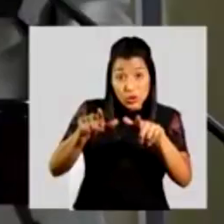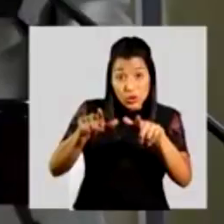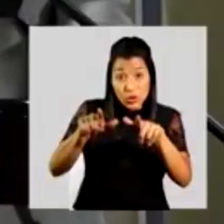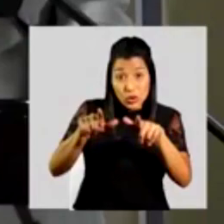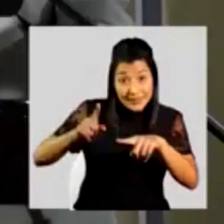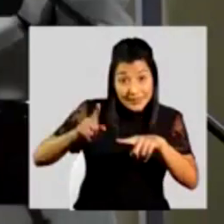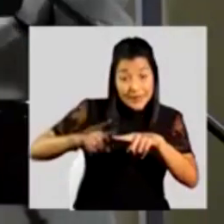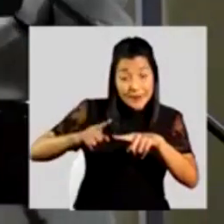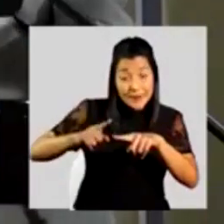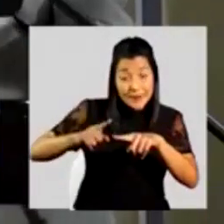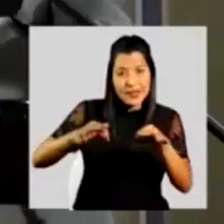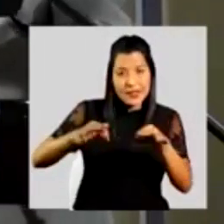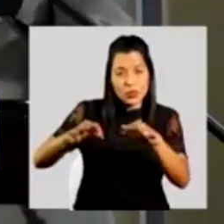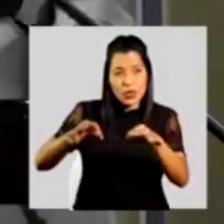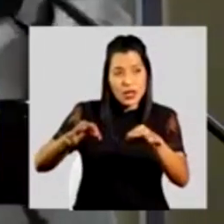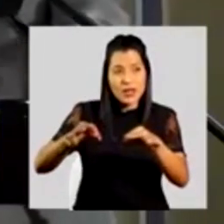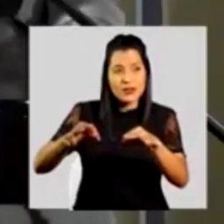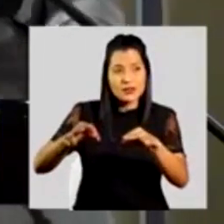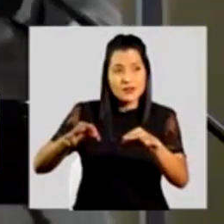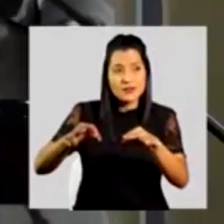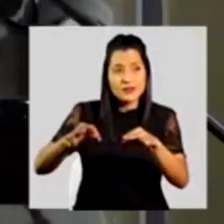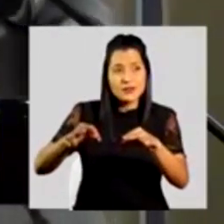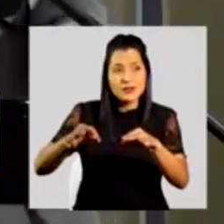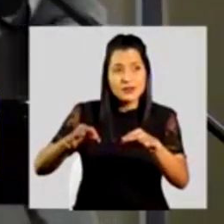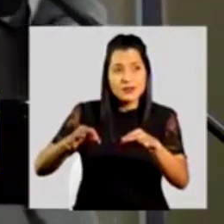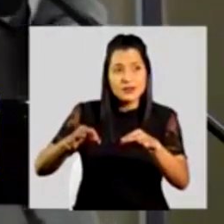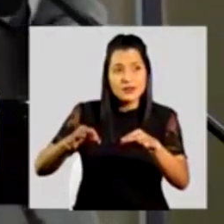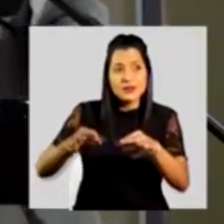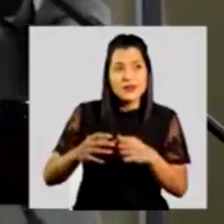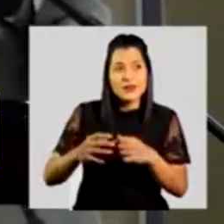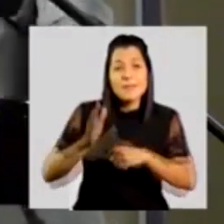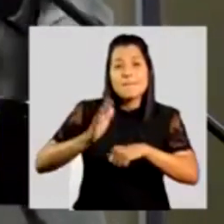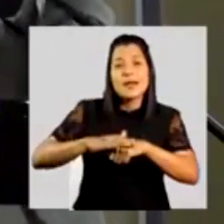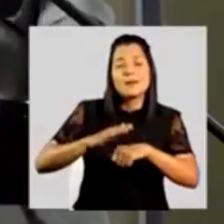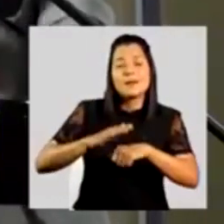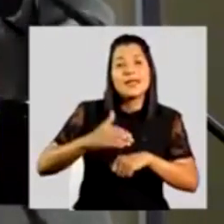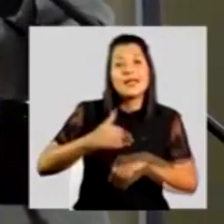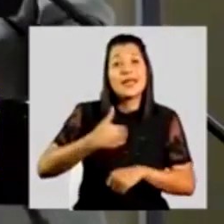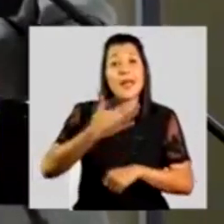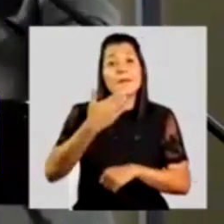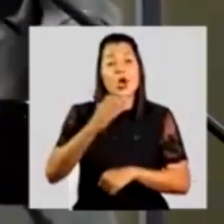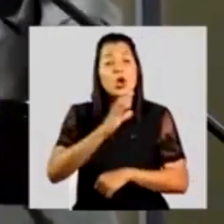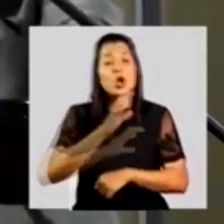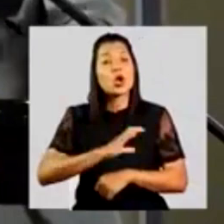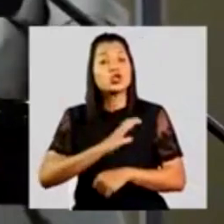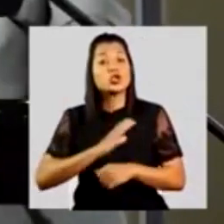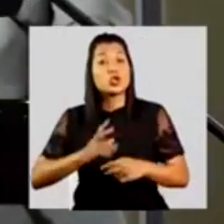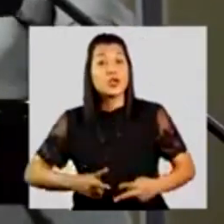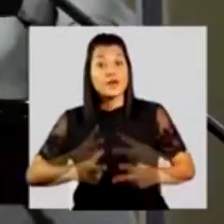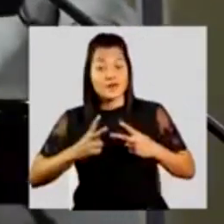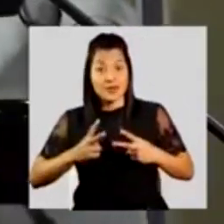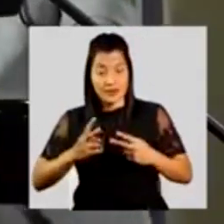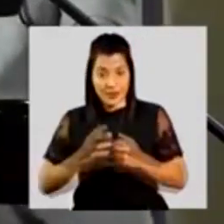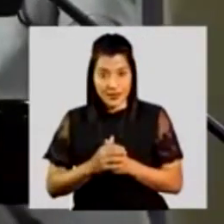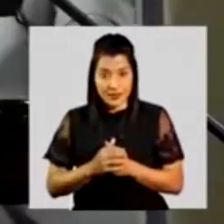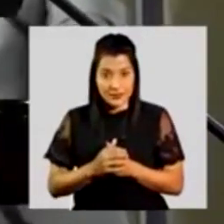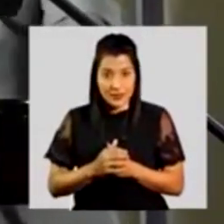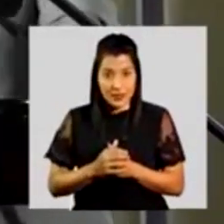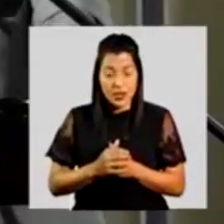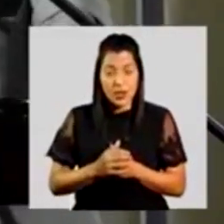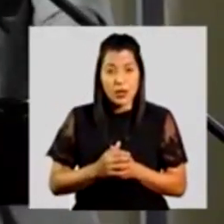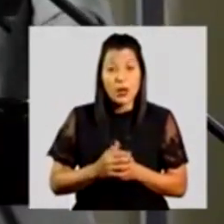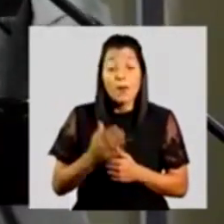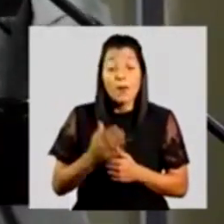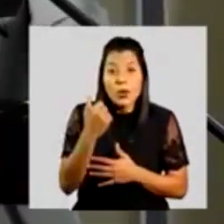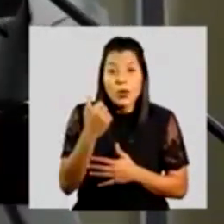32 lugares del país, se tengan mejores condiciones de vida gracias al turismo. ¿Por qué digo 32 lugares?